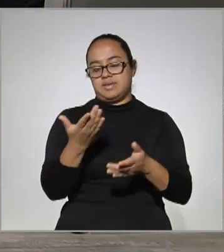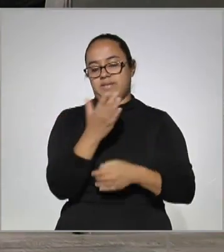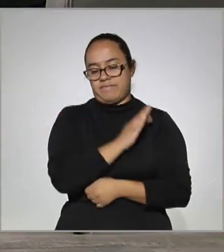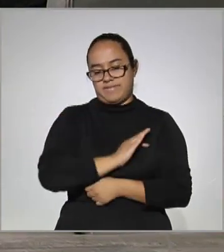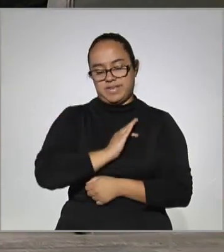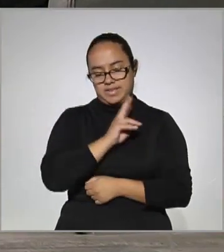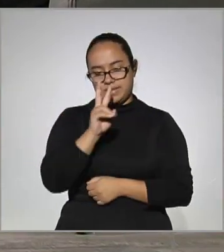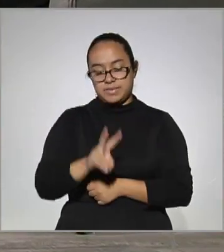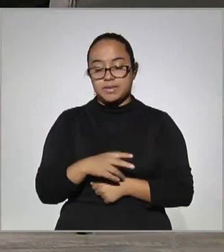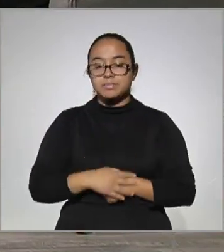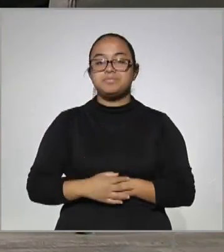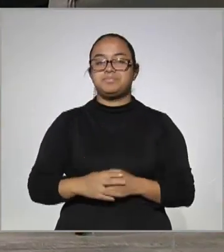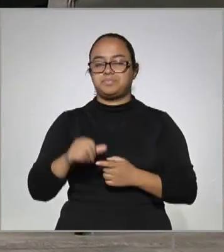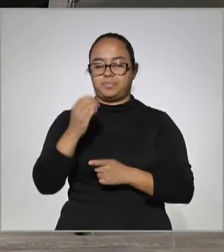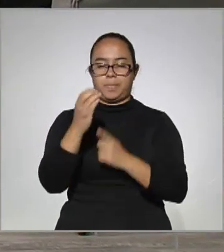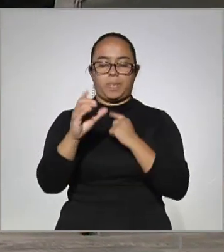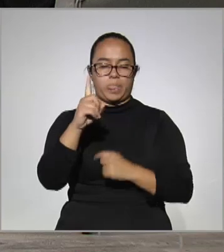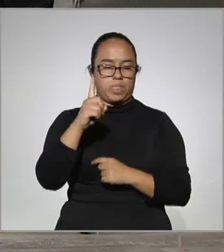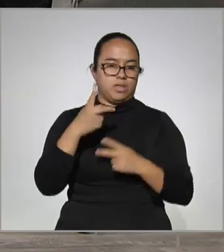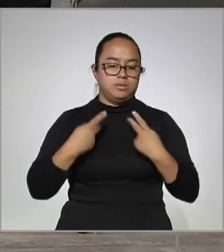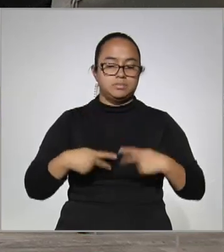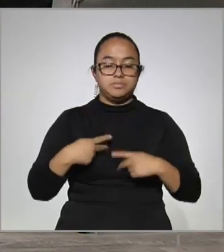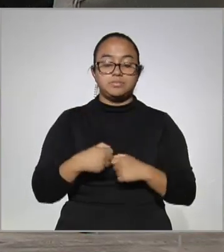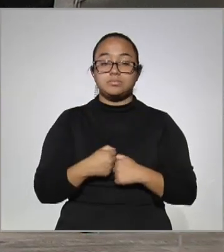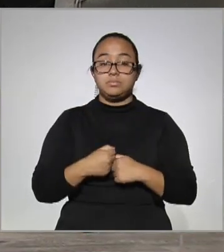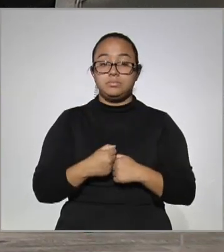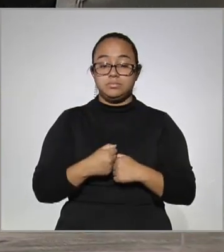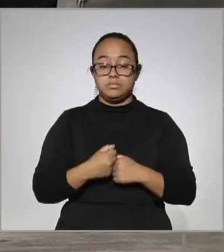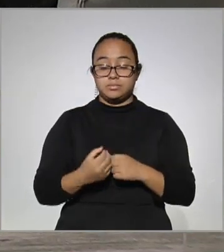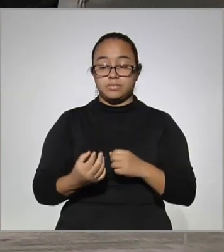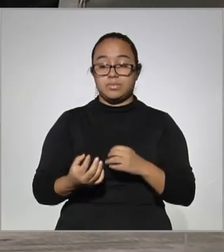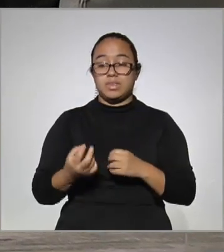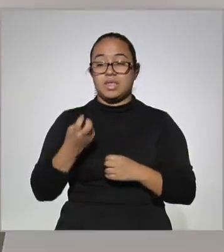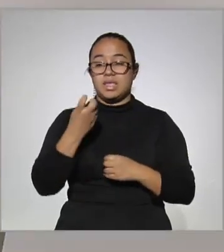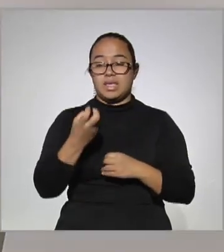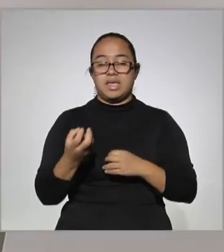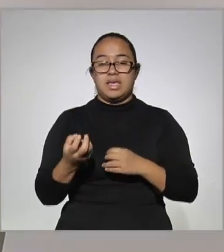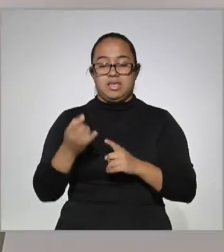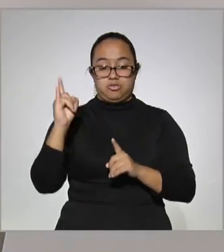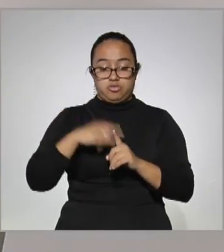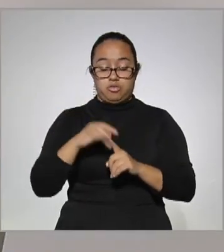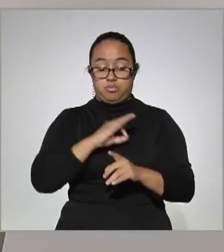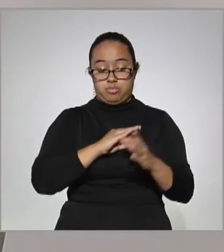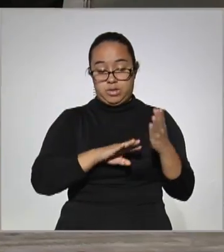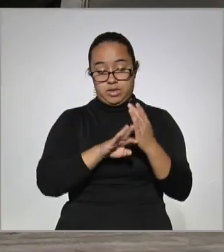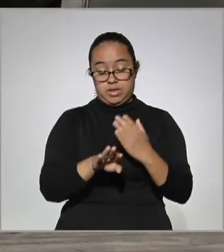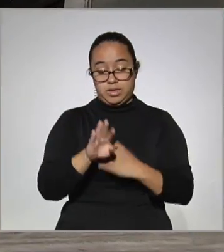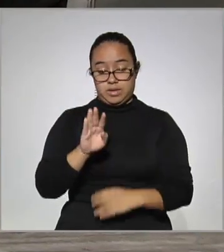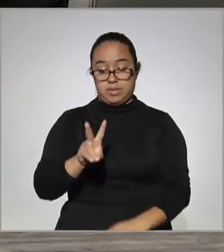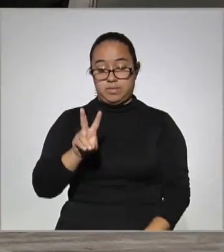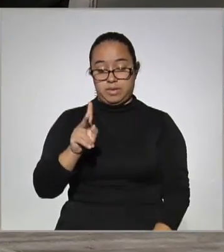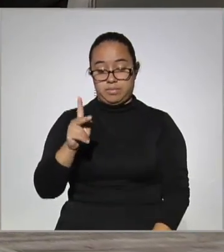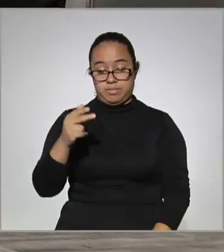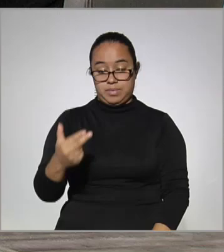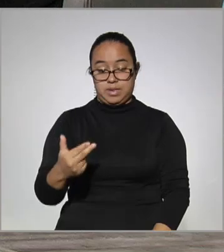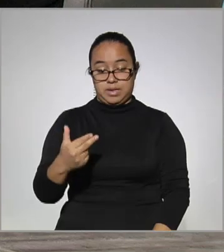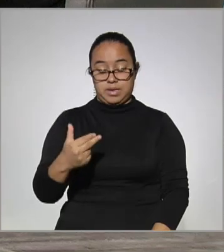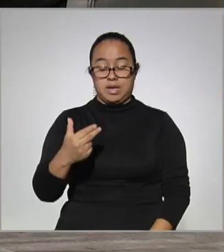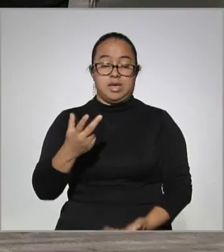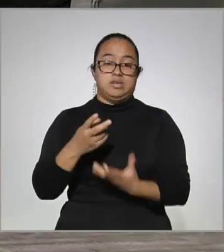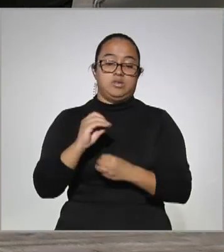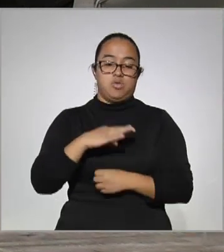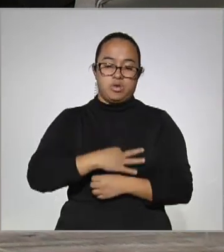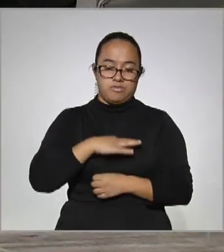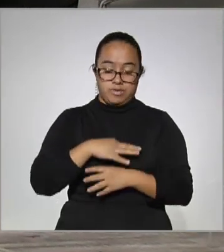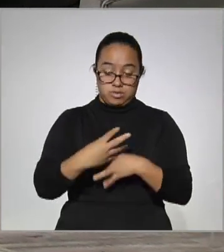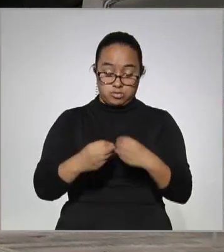felicitamos. Una persona nos escribió que si el preservativo puede evitar esas variantes del virus del papiloma humano malignas y agresivas que ustedes